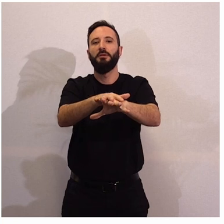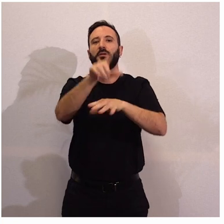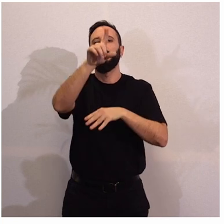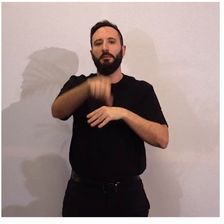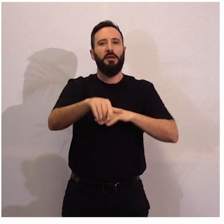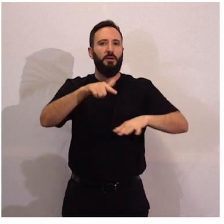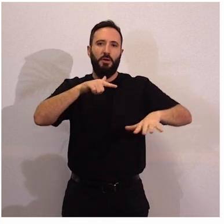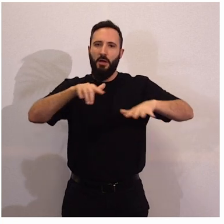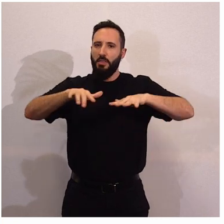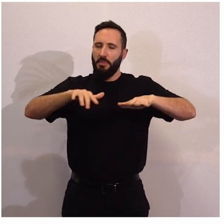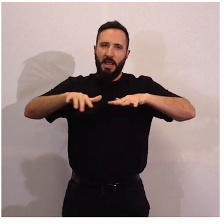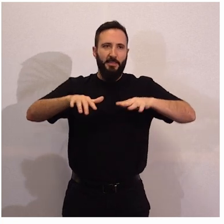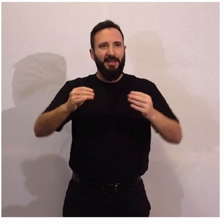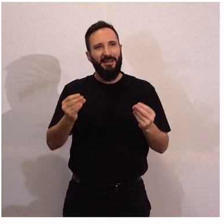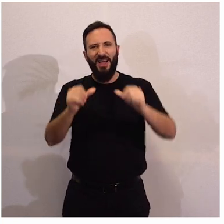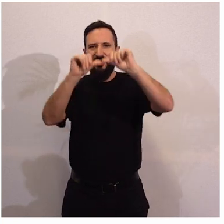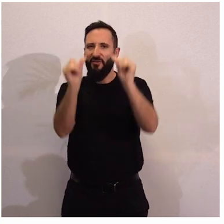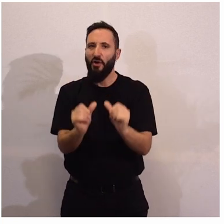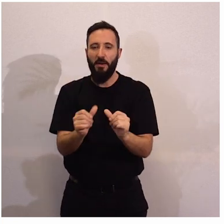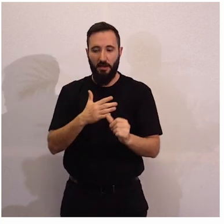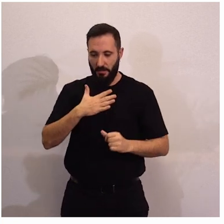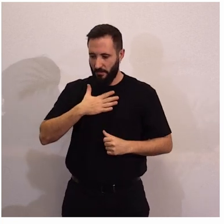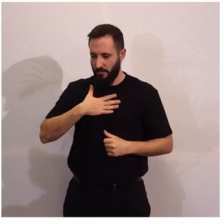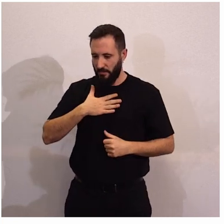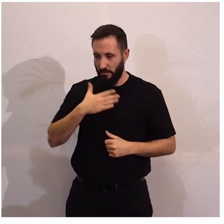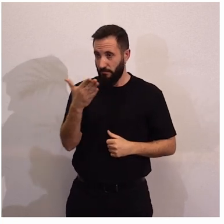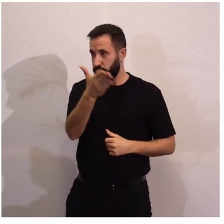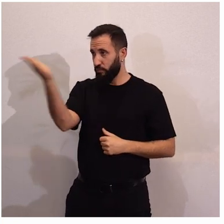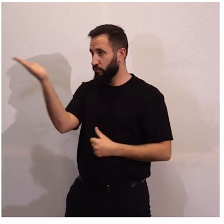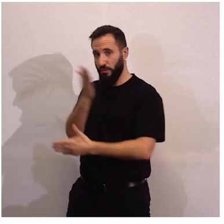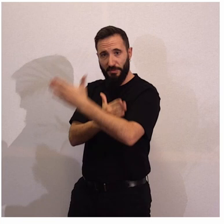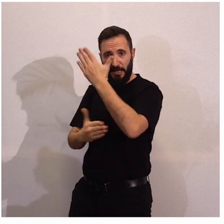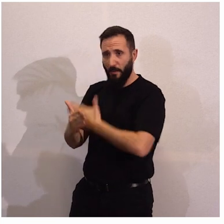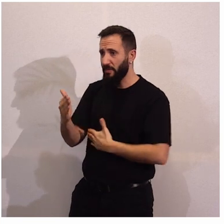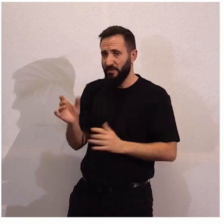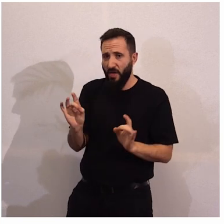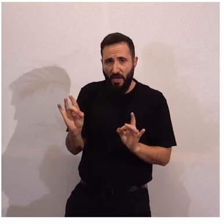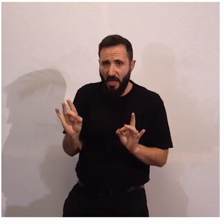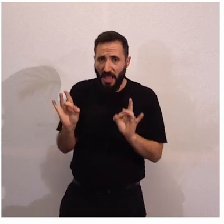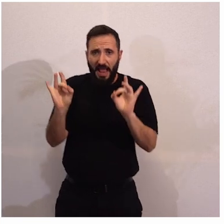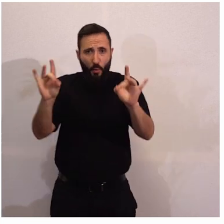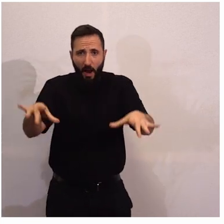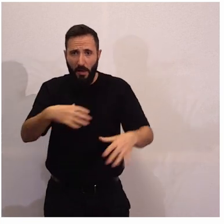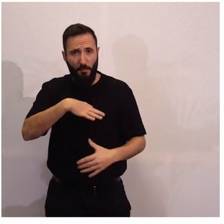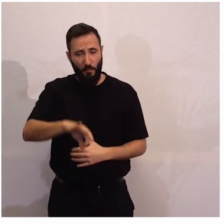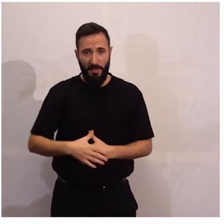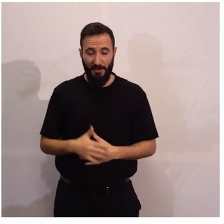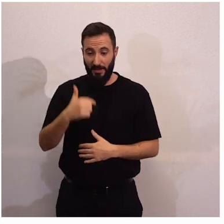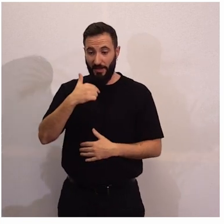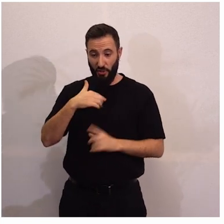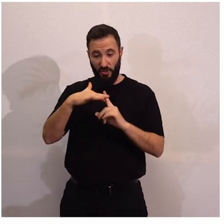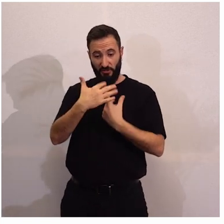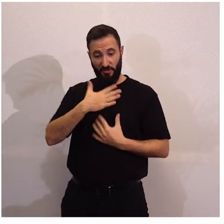una dinámica pues como la que cualquier discapacitado puede tener. En este caso yo también